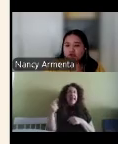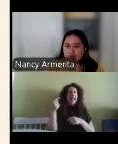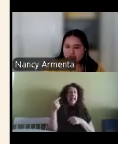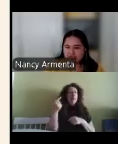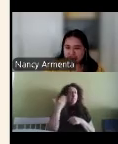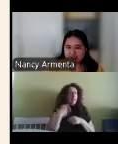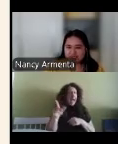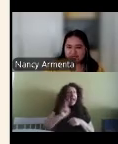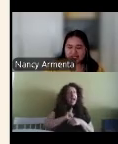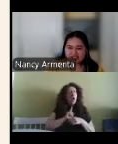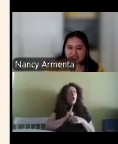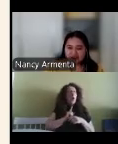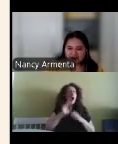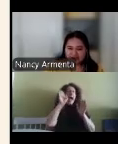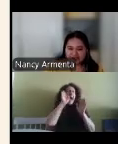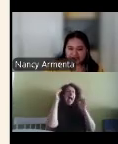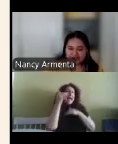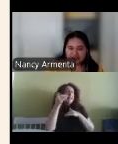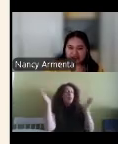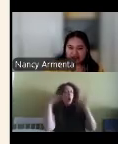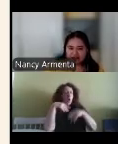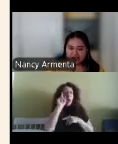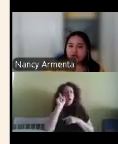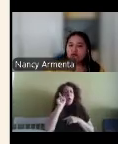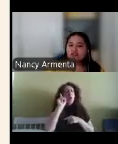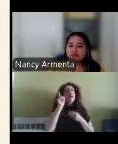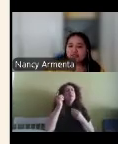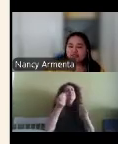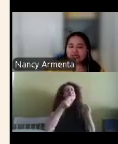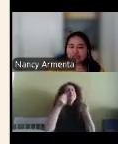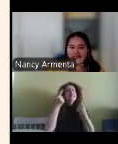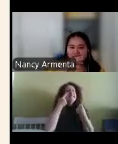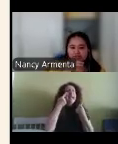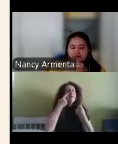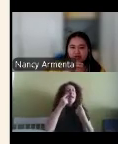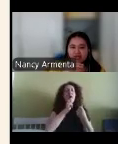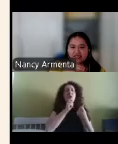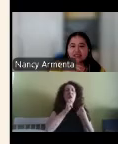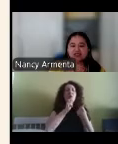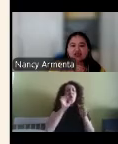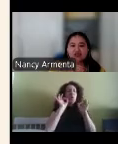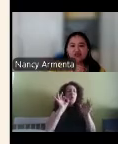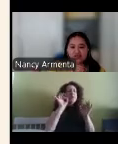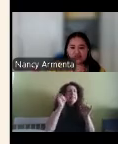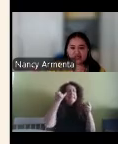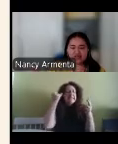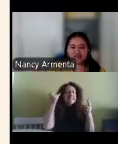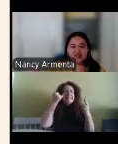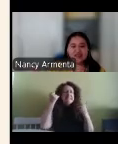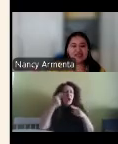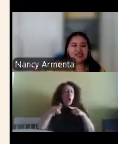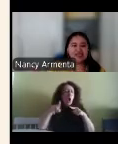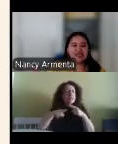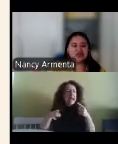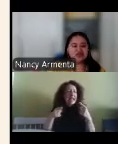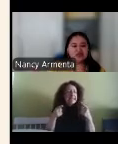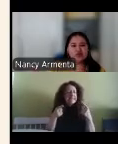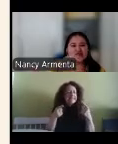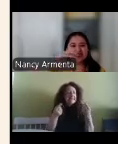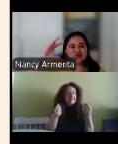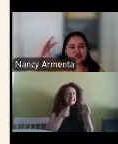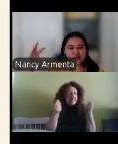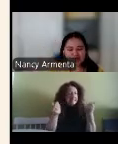no los vamos a atender, sino que a veces se refleja justamente en estas pequeñas acciones cotidianas, en